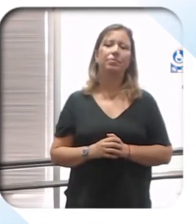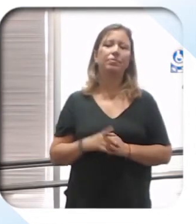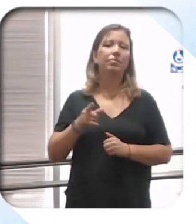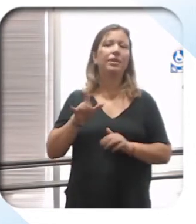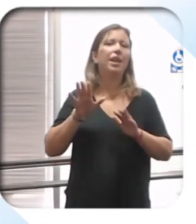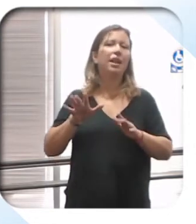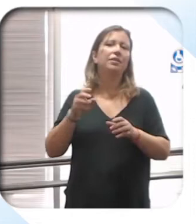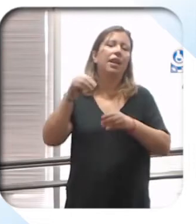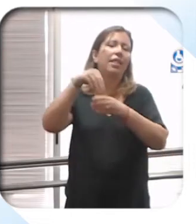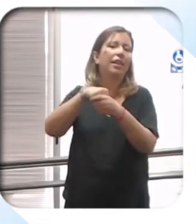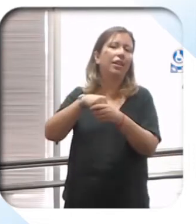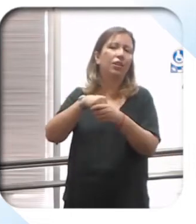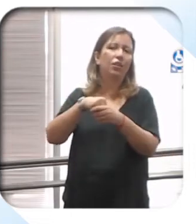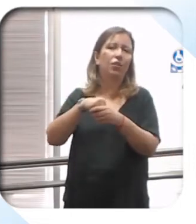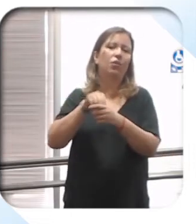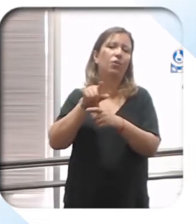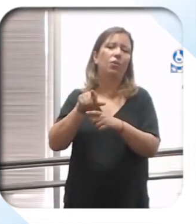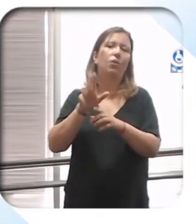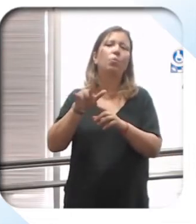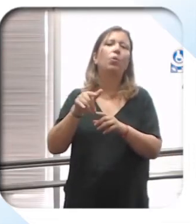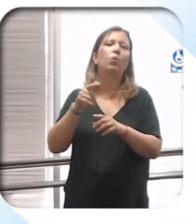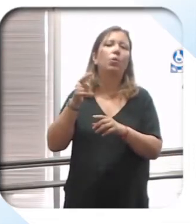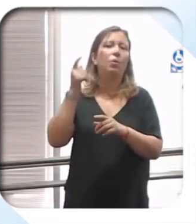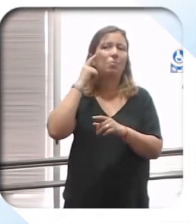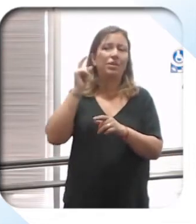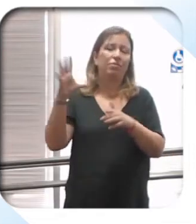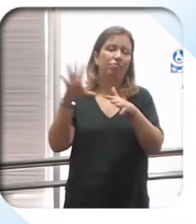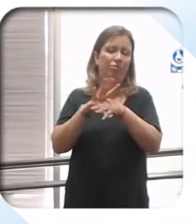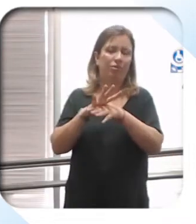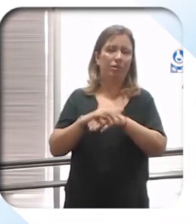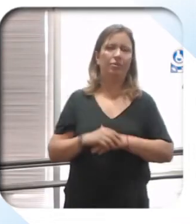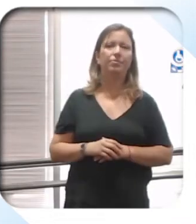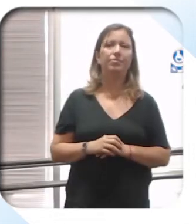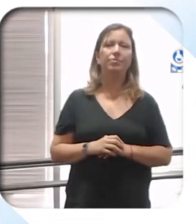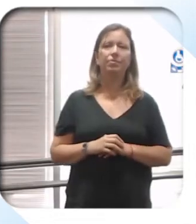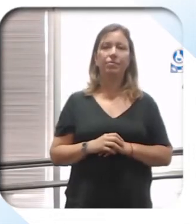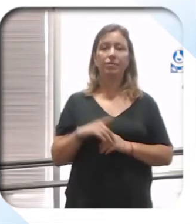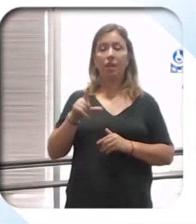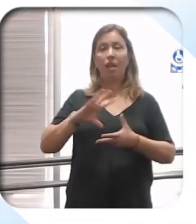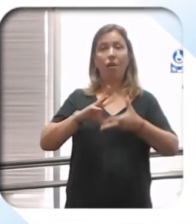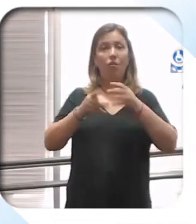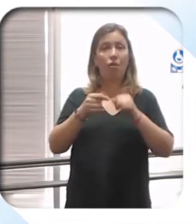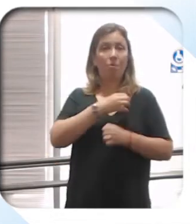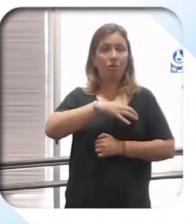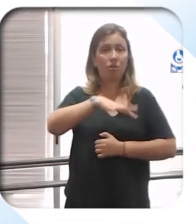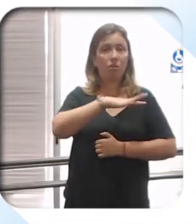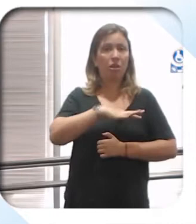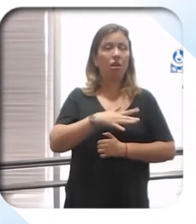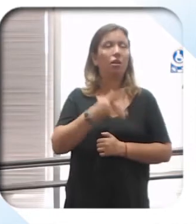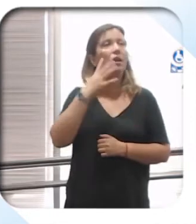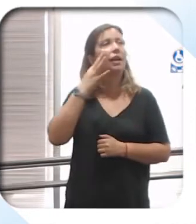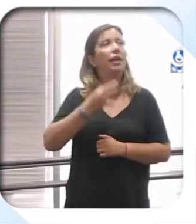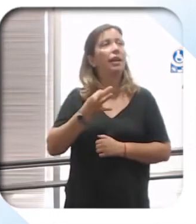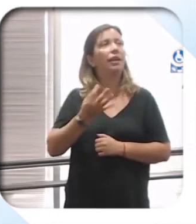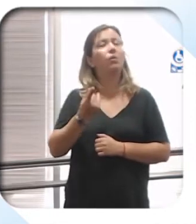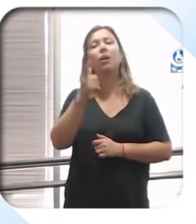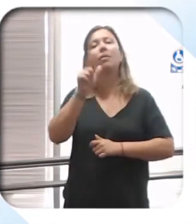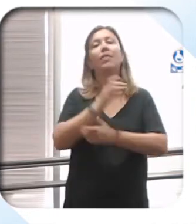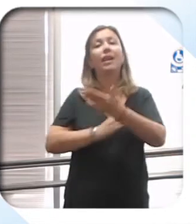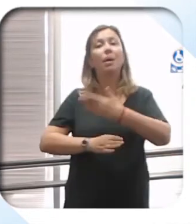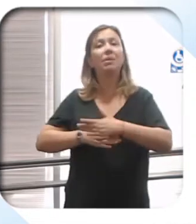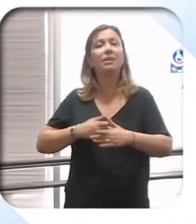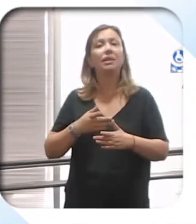ella es parte también de lo que pienso. Bueno, este modelo social cree que la discapacidad